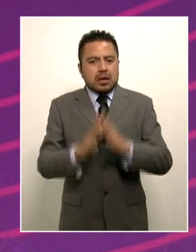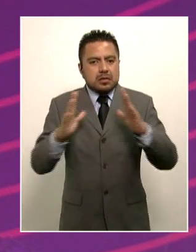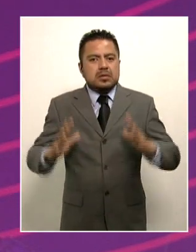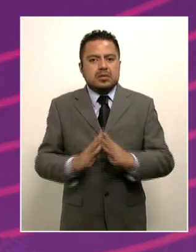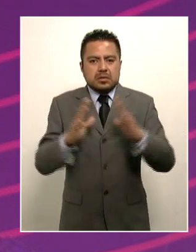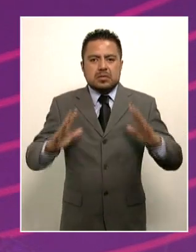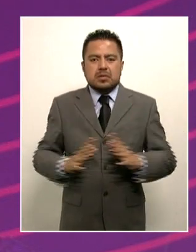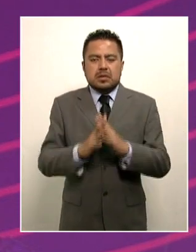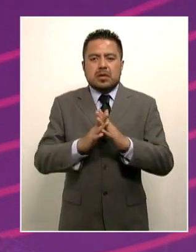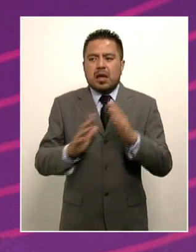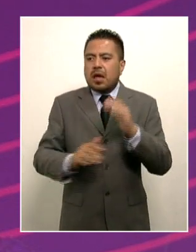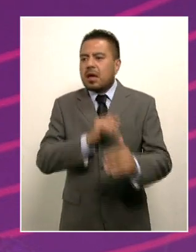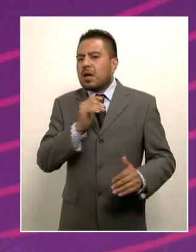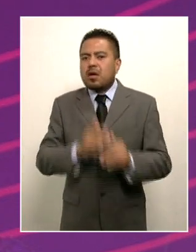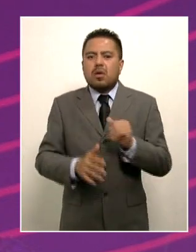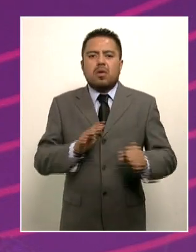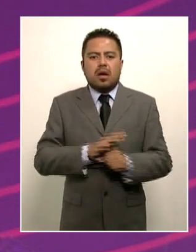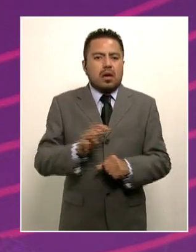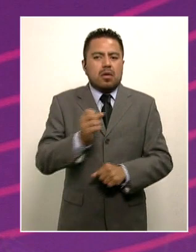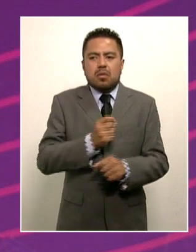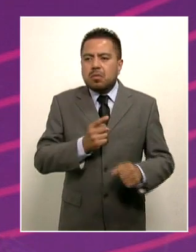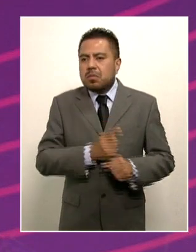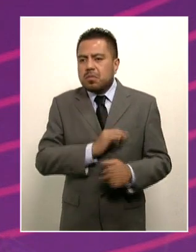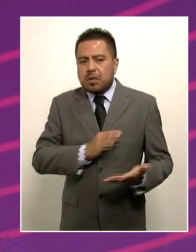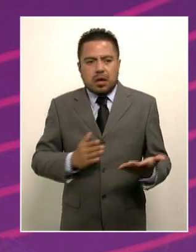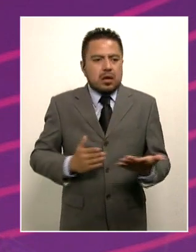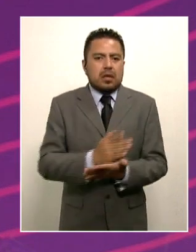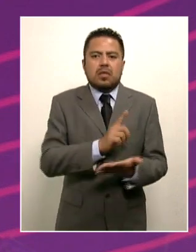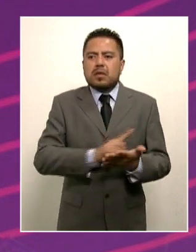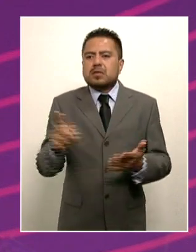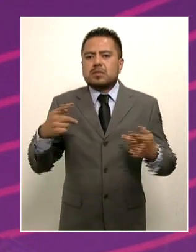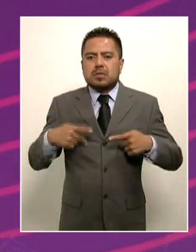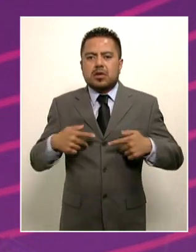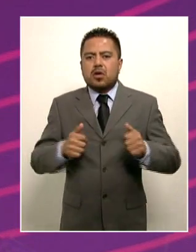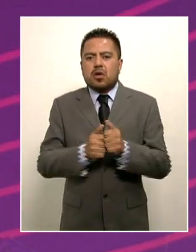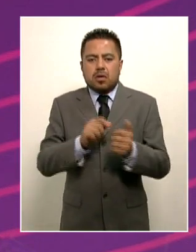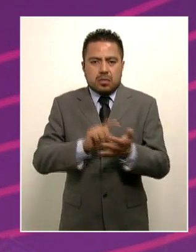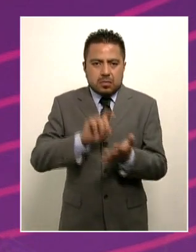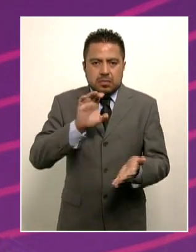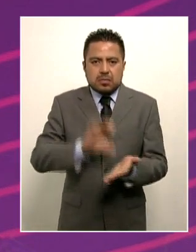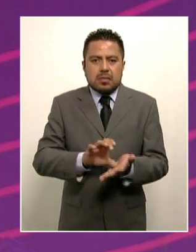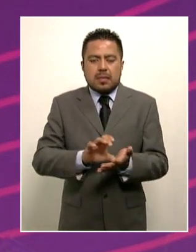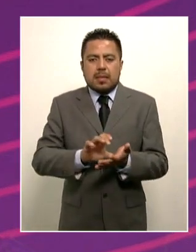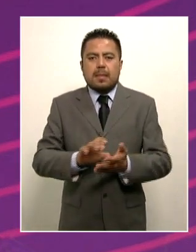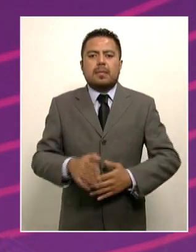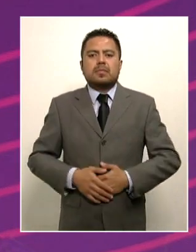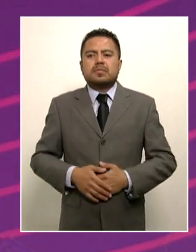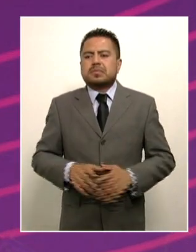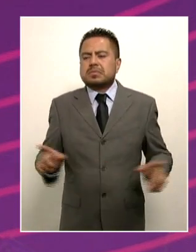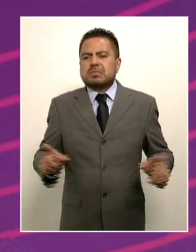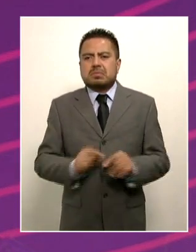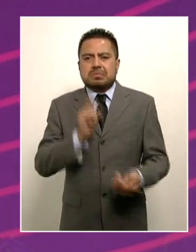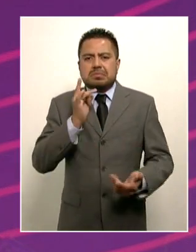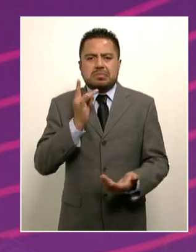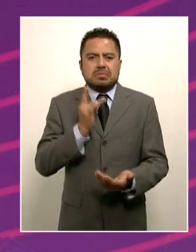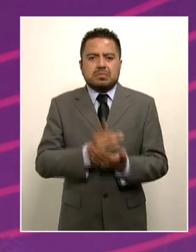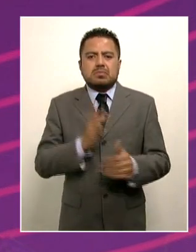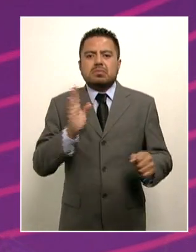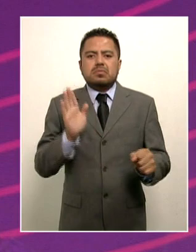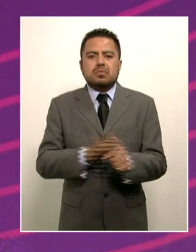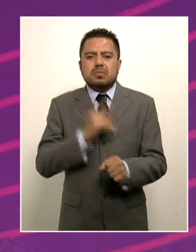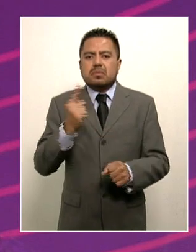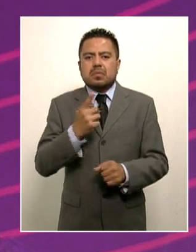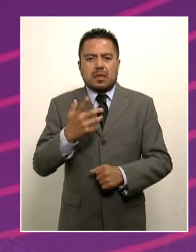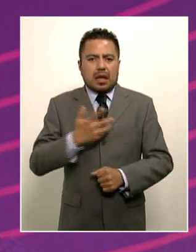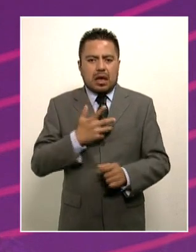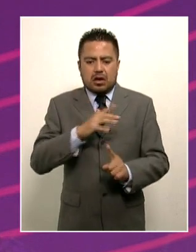participación y finalmente de la posibilidad de acceder a los derechos de las personas con discapacidad, simplemente porque